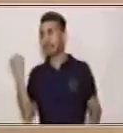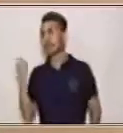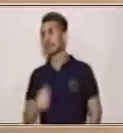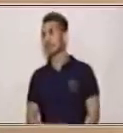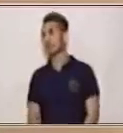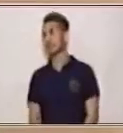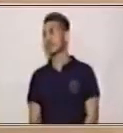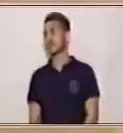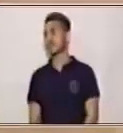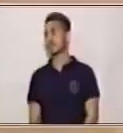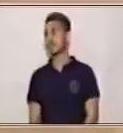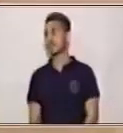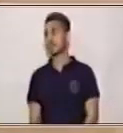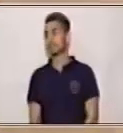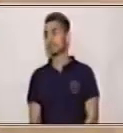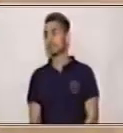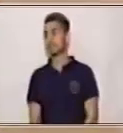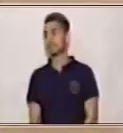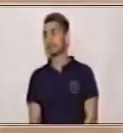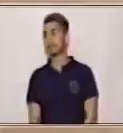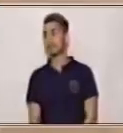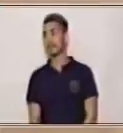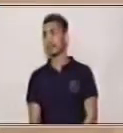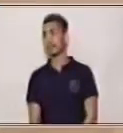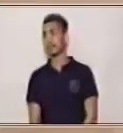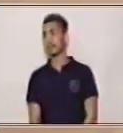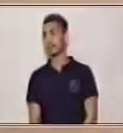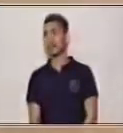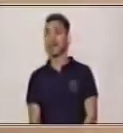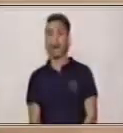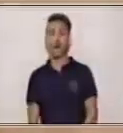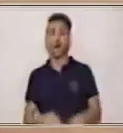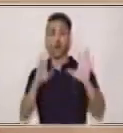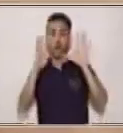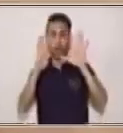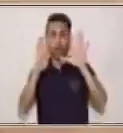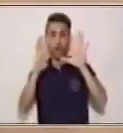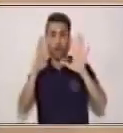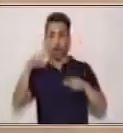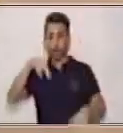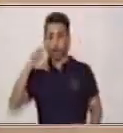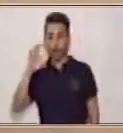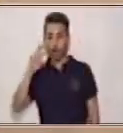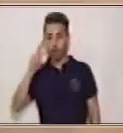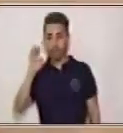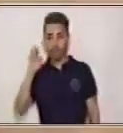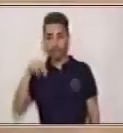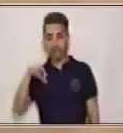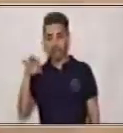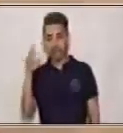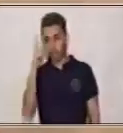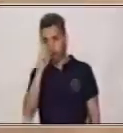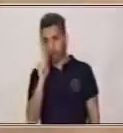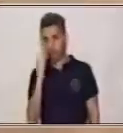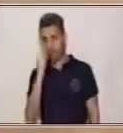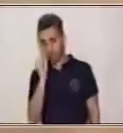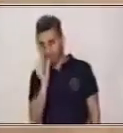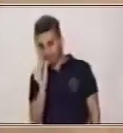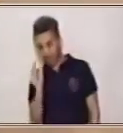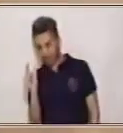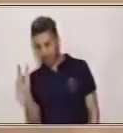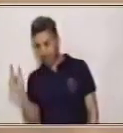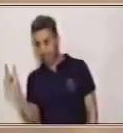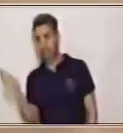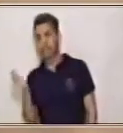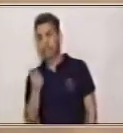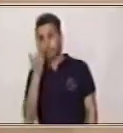2/6? Muy bien. Los novenos. Los novenos son estos pedacitos porque están partidos